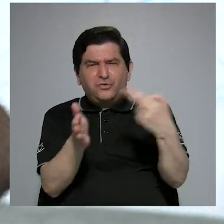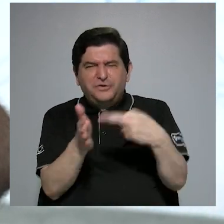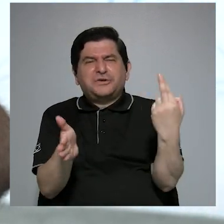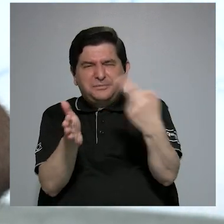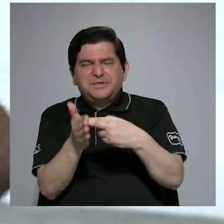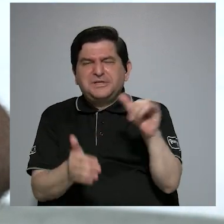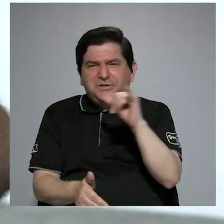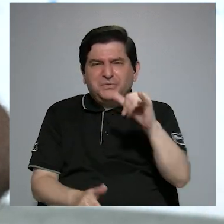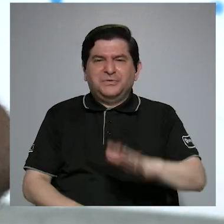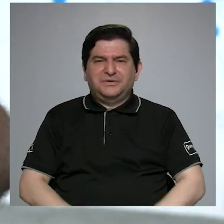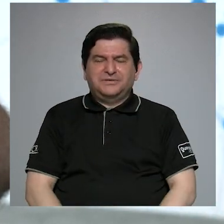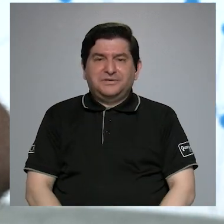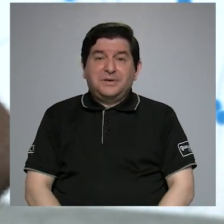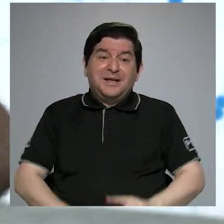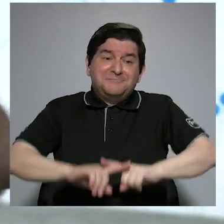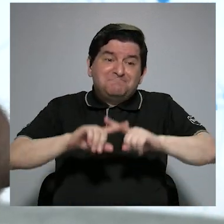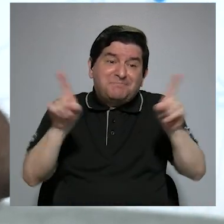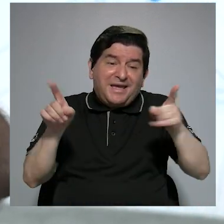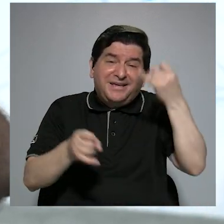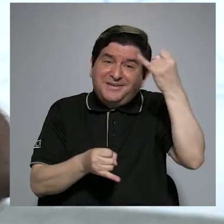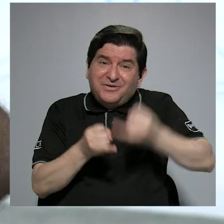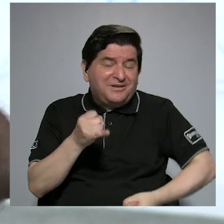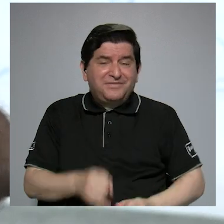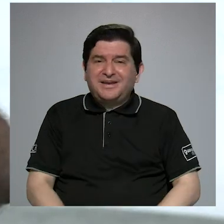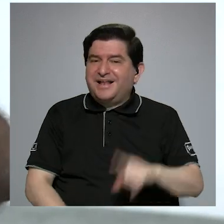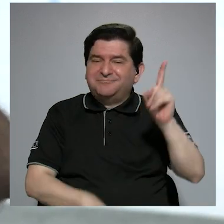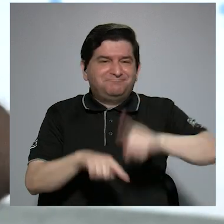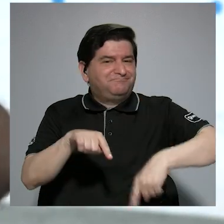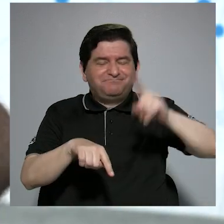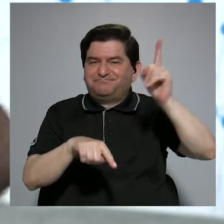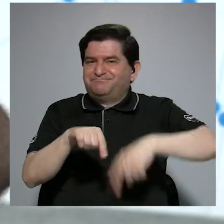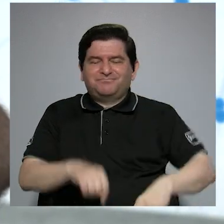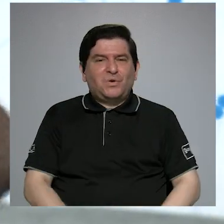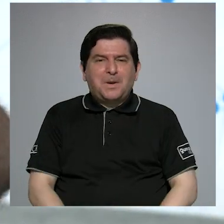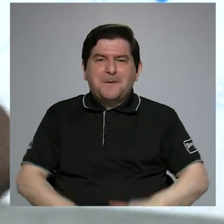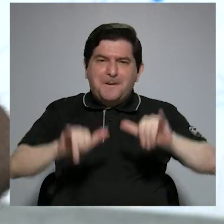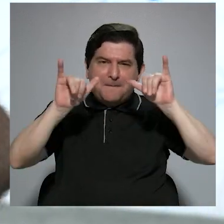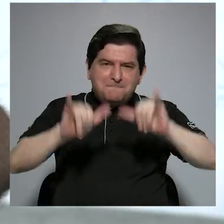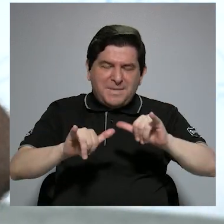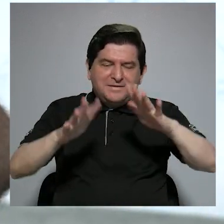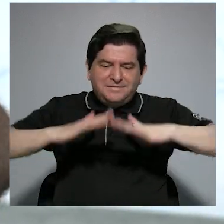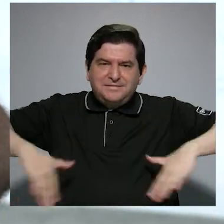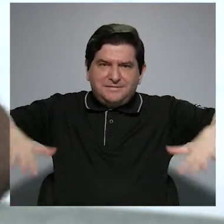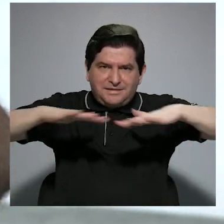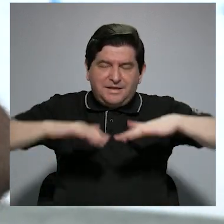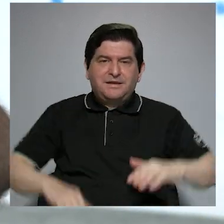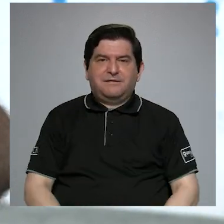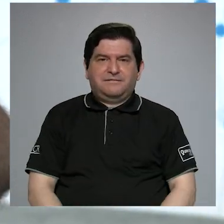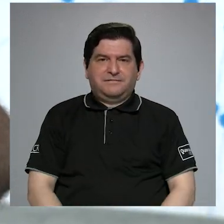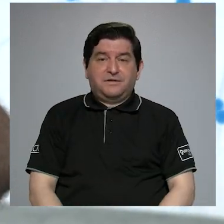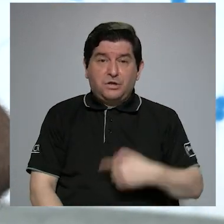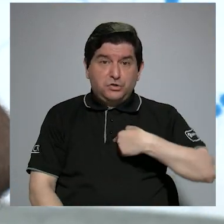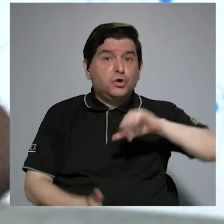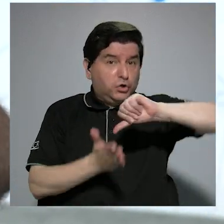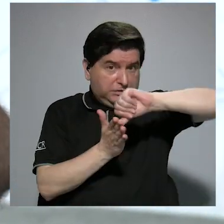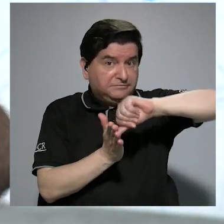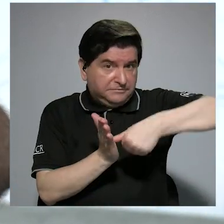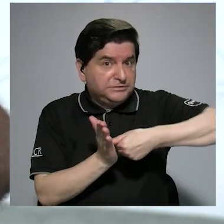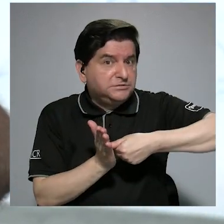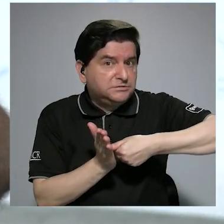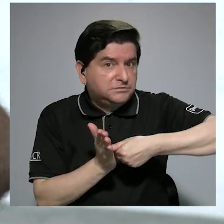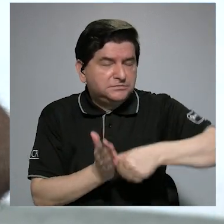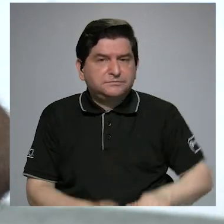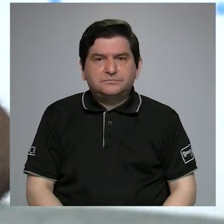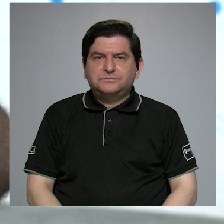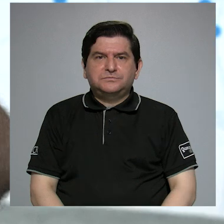replicar esto, pero al final no han logrado, ¿verdad?, como sostener el espacio. Sí quiero recalcar,